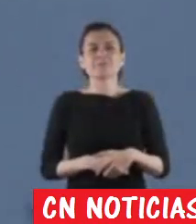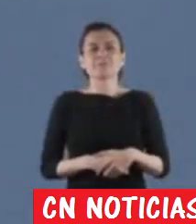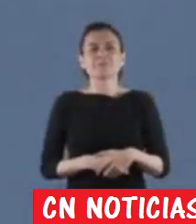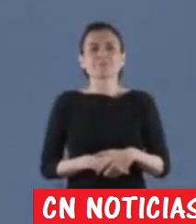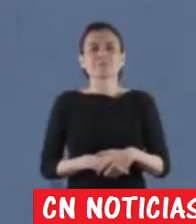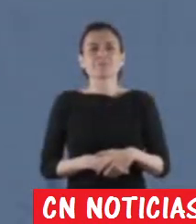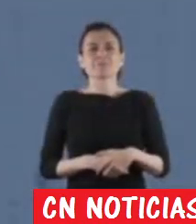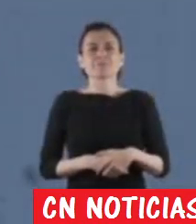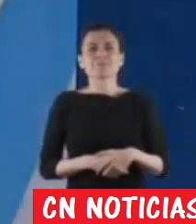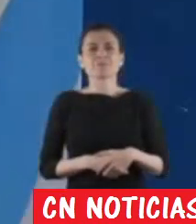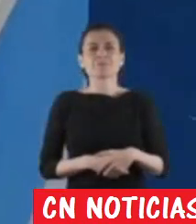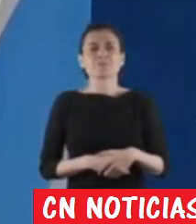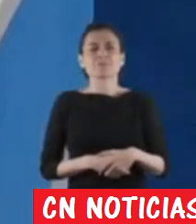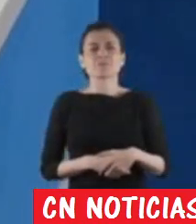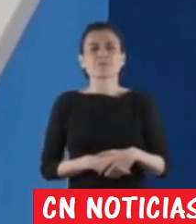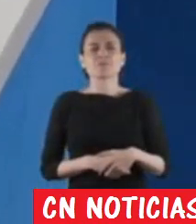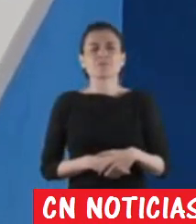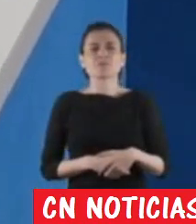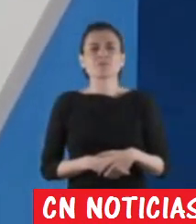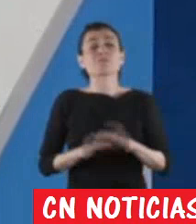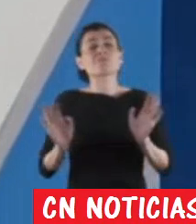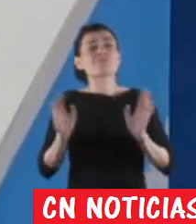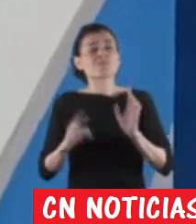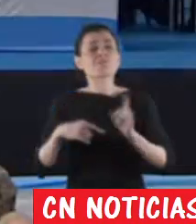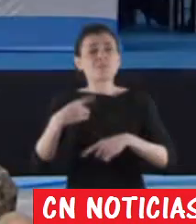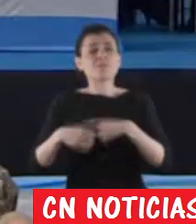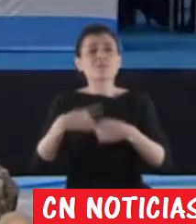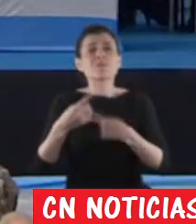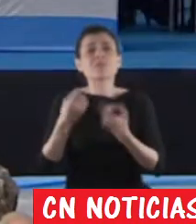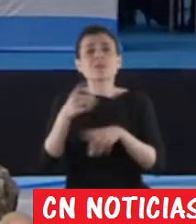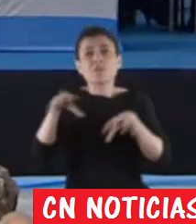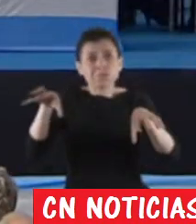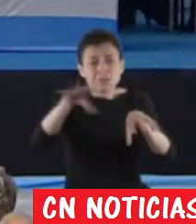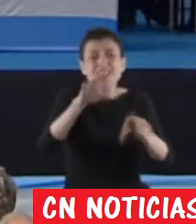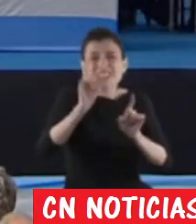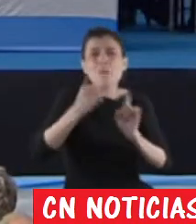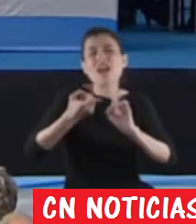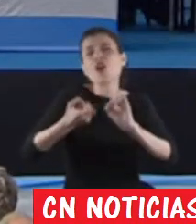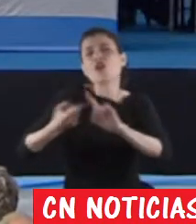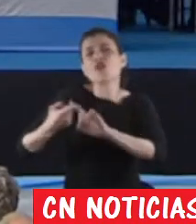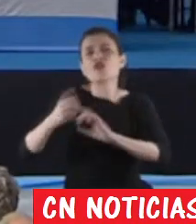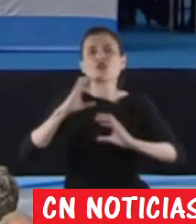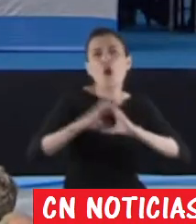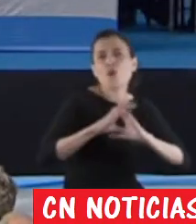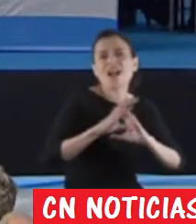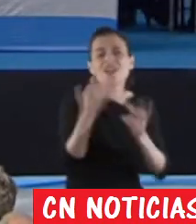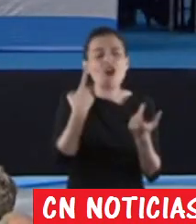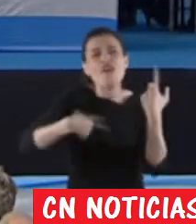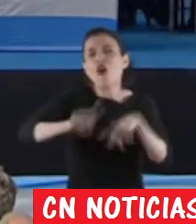Se desarrollan a través de estos mercados canales alternativos